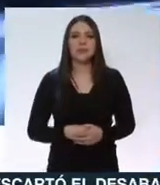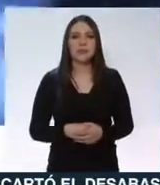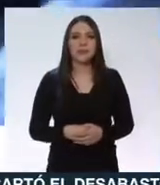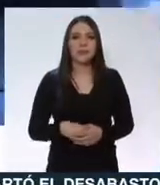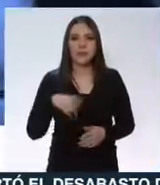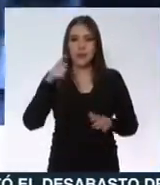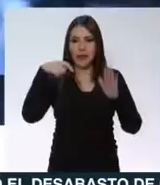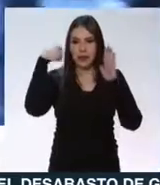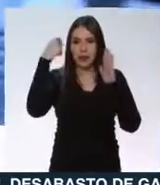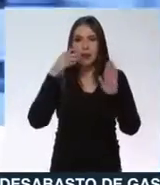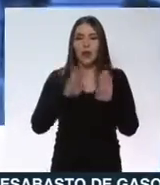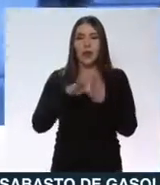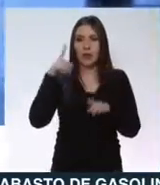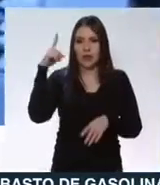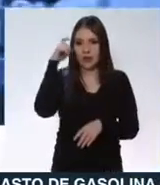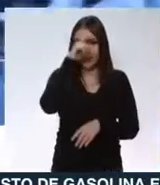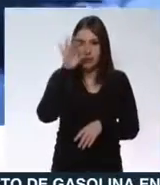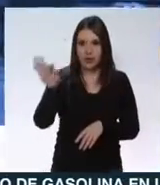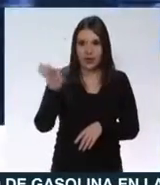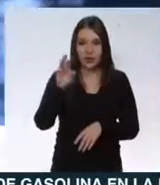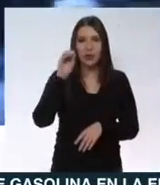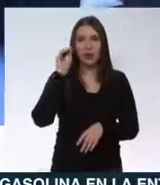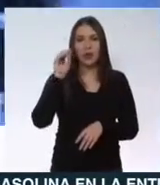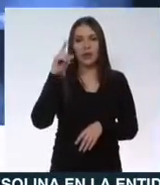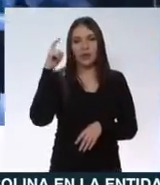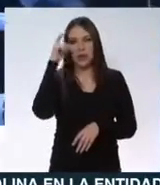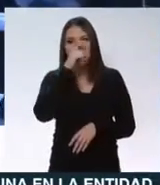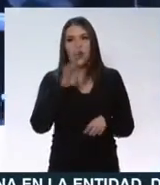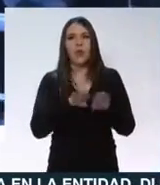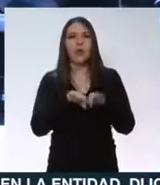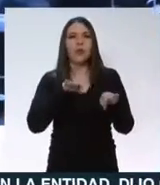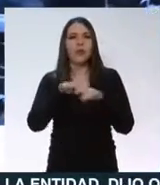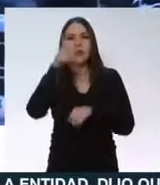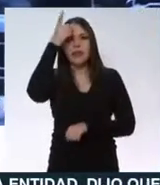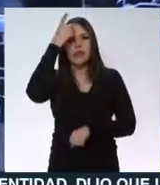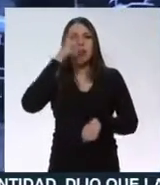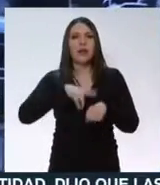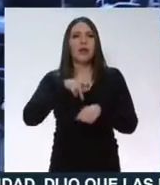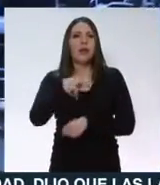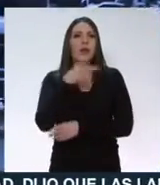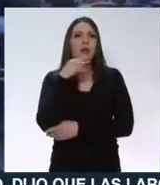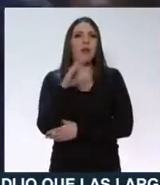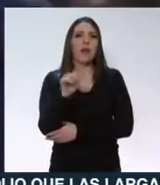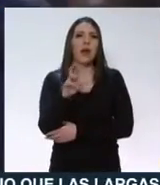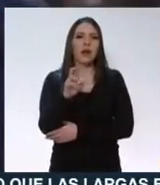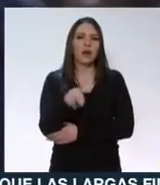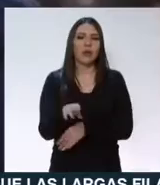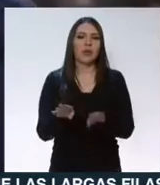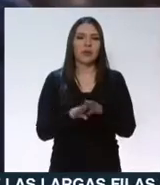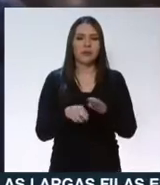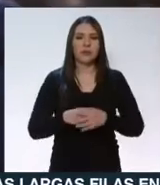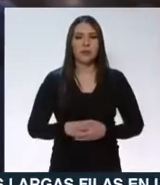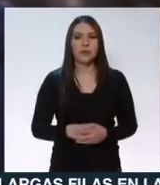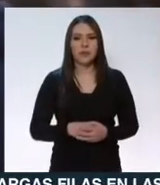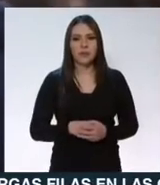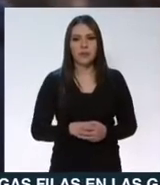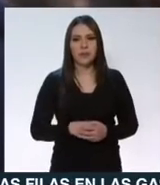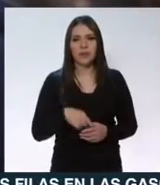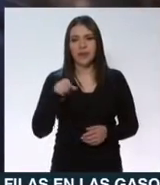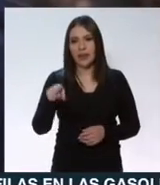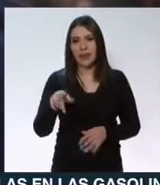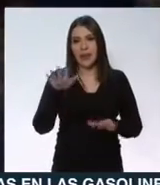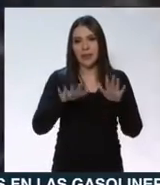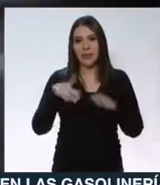complicado? ¿Fue fácil? ¿Cómo es trabajar con Cuarón? Pues fue, la verdad, difícil en el sentido que sabes que